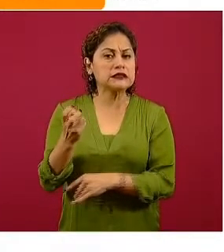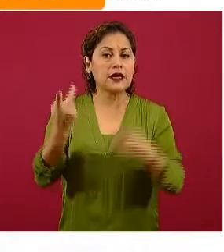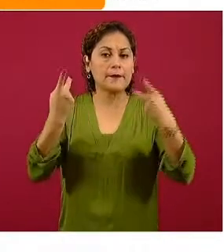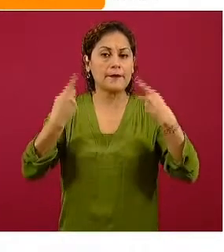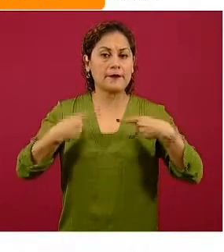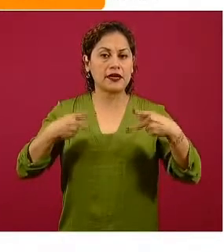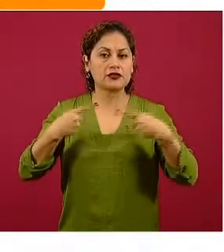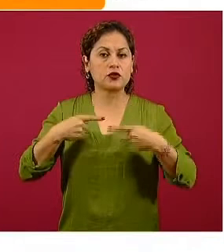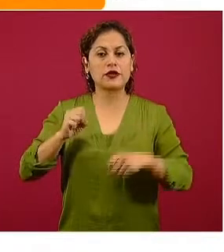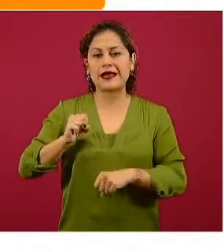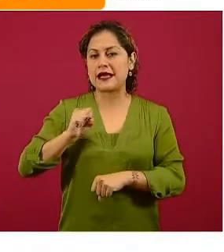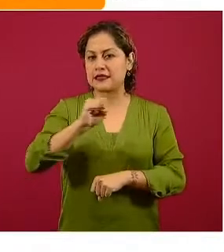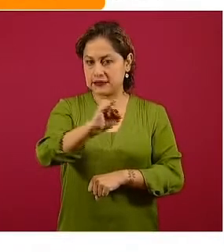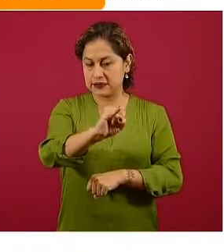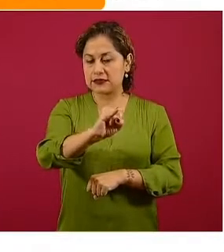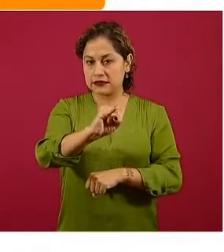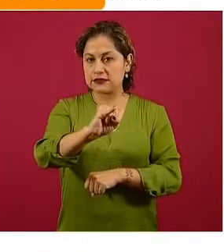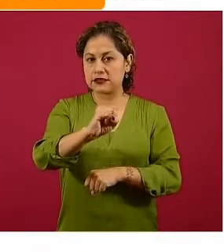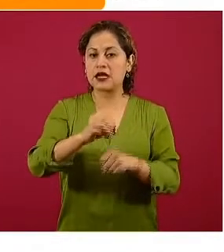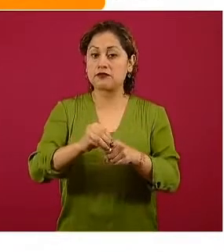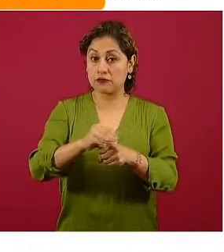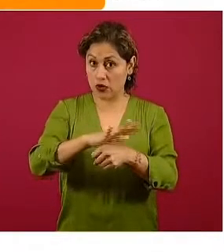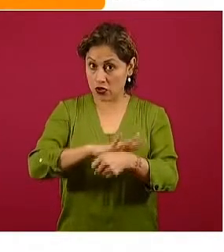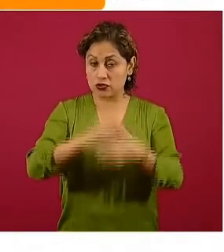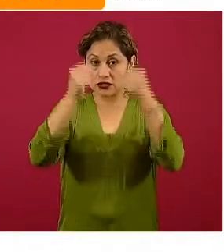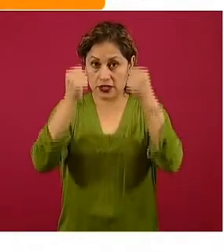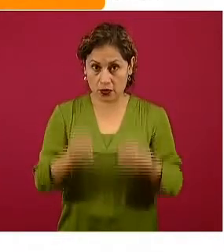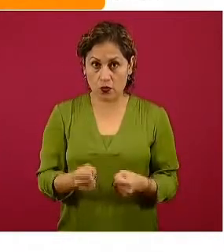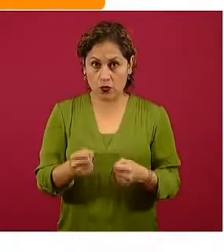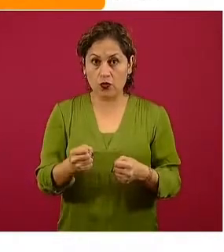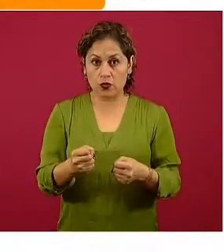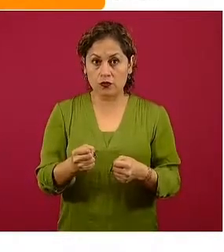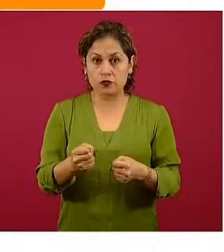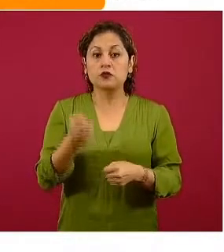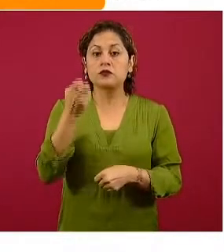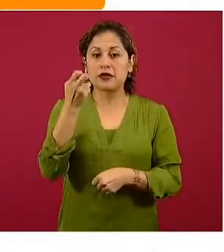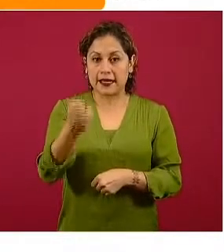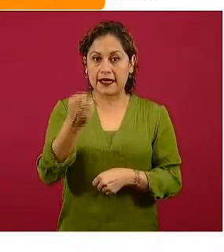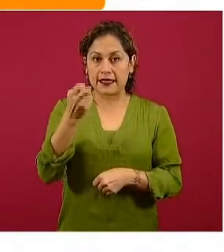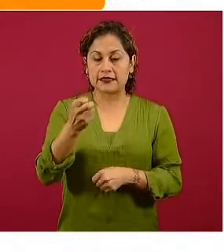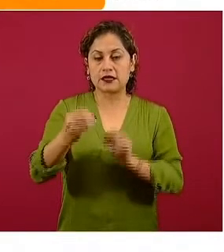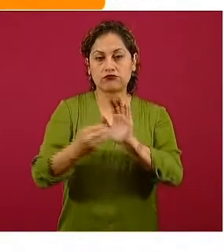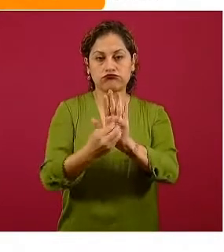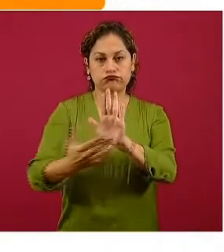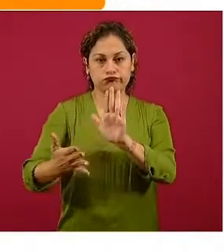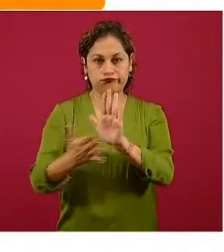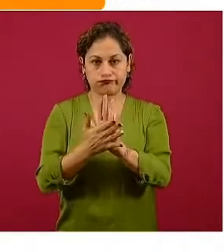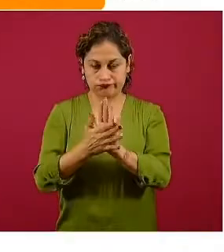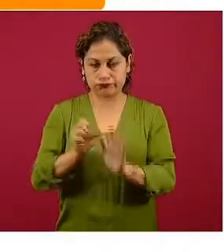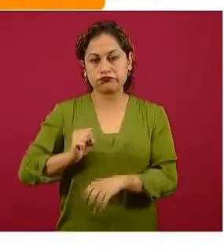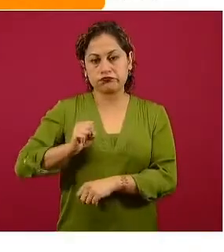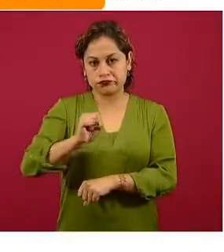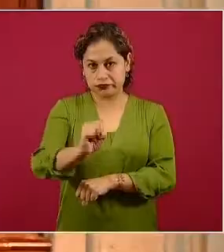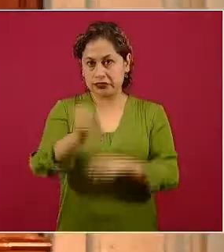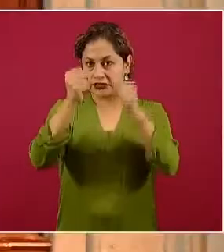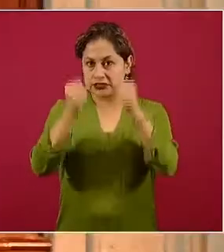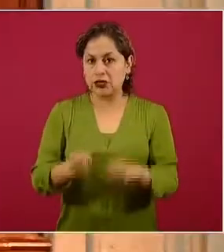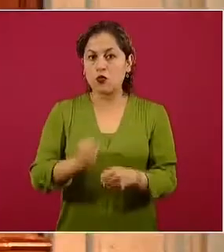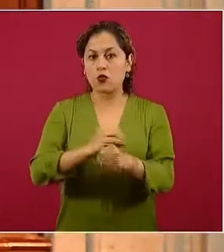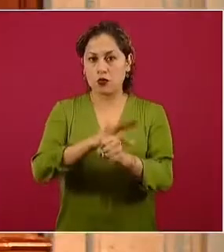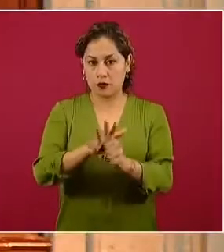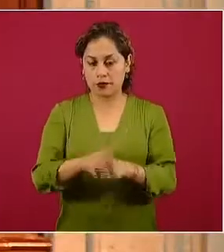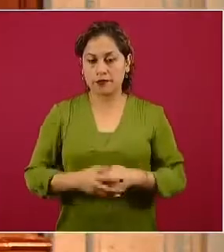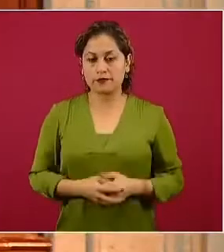sí confirmadas a el virus SARS-CoV-2 y por lo tanto son los casos clasificados como confirmados de COVID-19